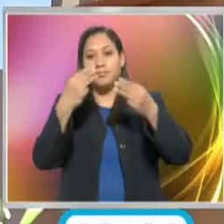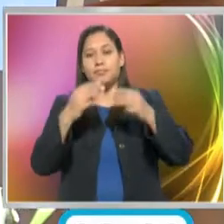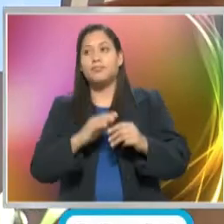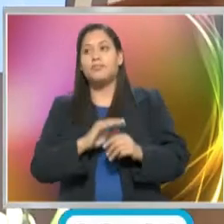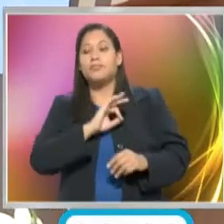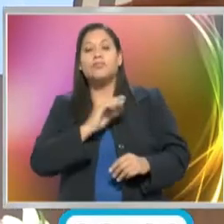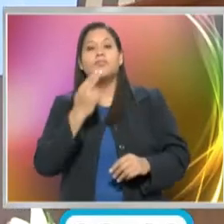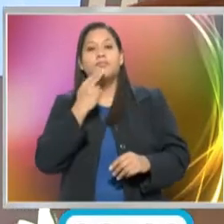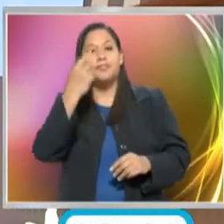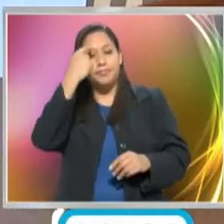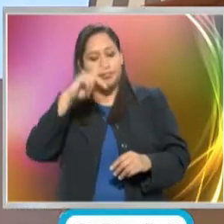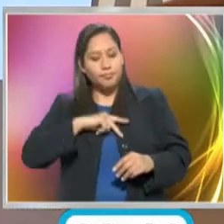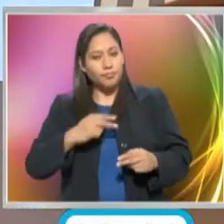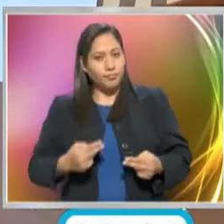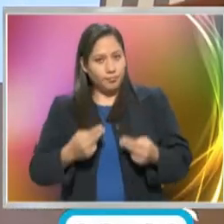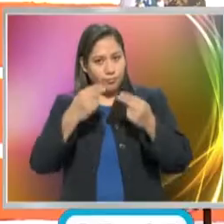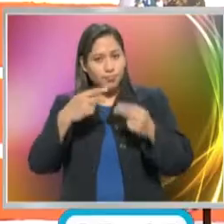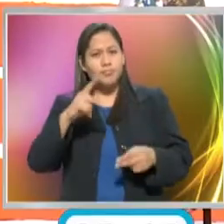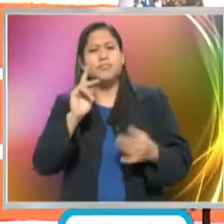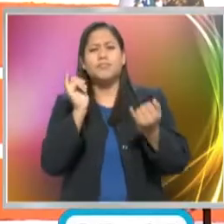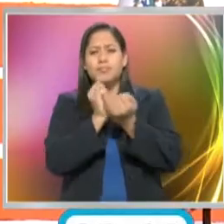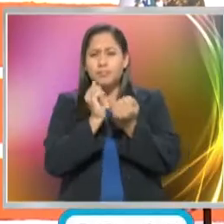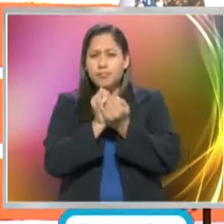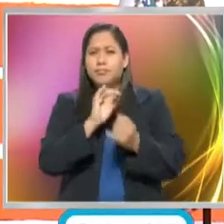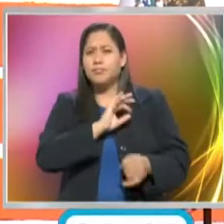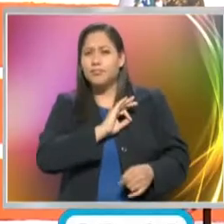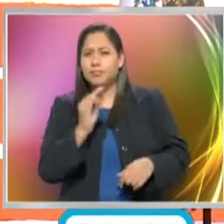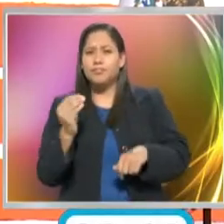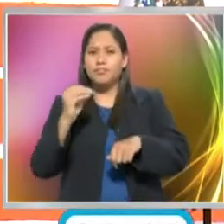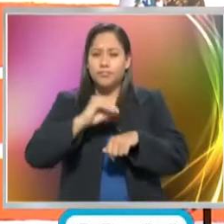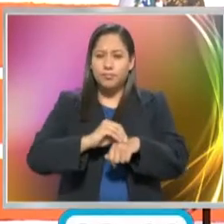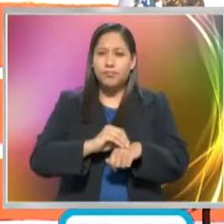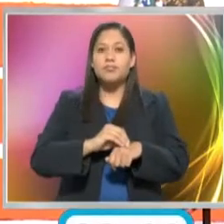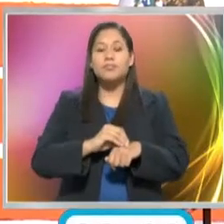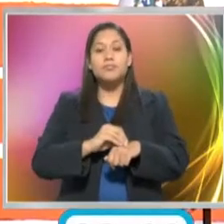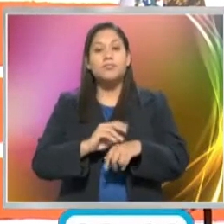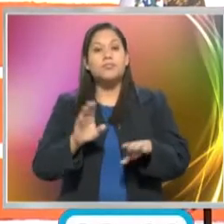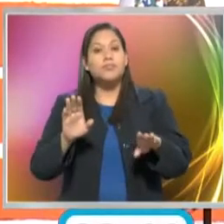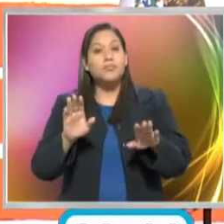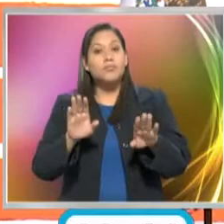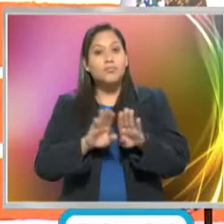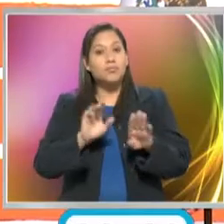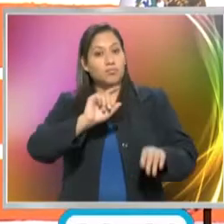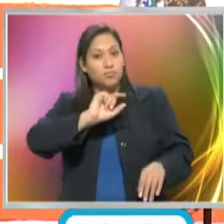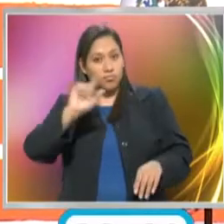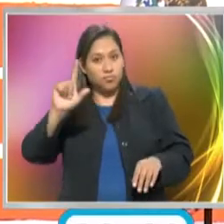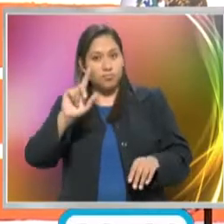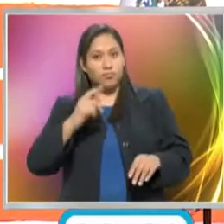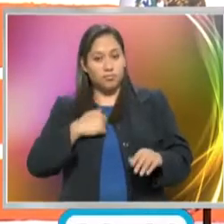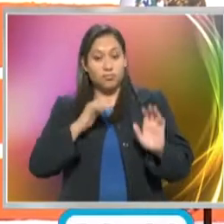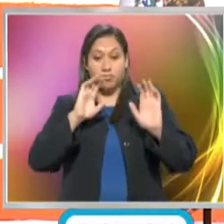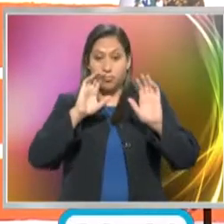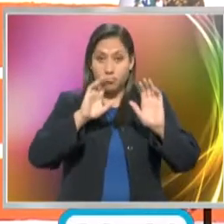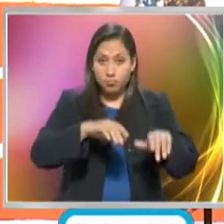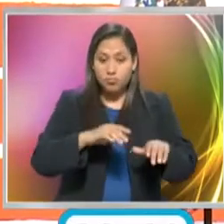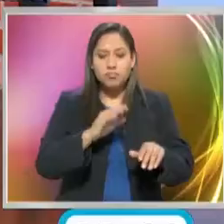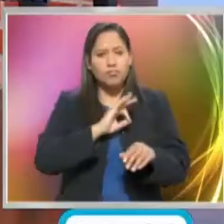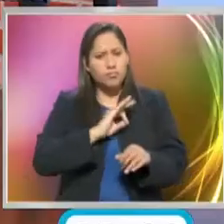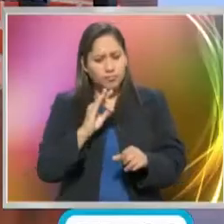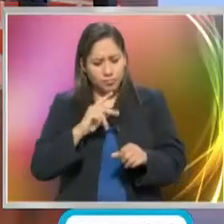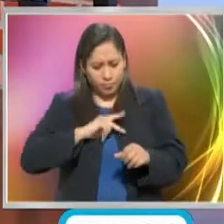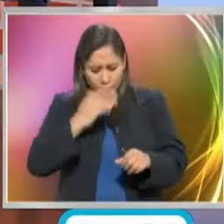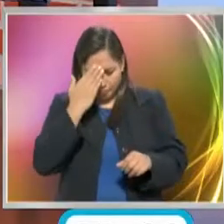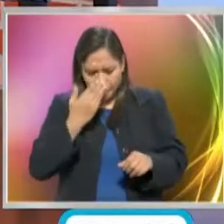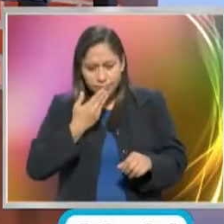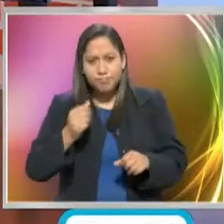redes, todo lo que es la comunicación virtual. Y es un papel muy importante y una gran oportunidad para los emprendedores.